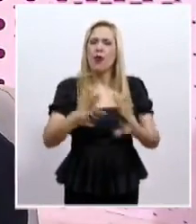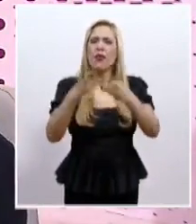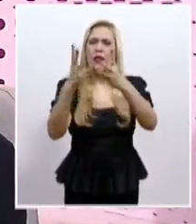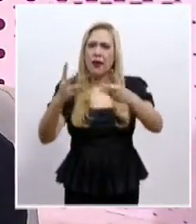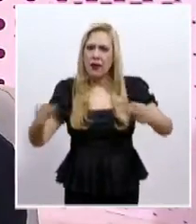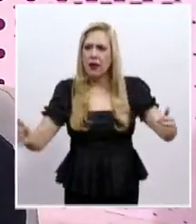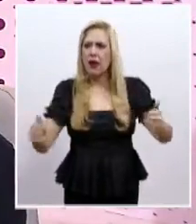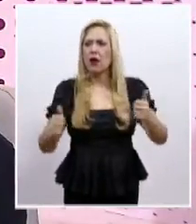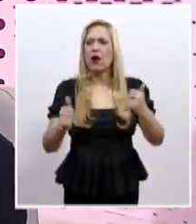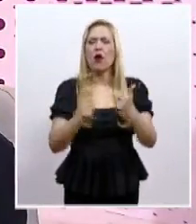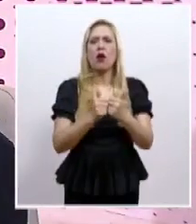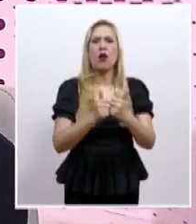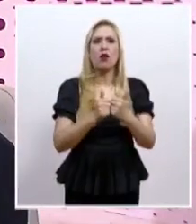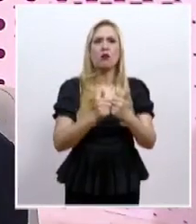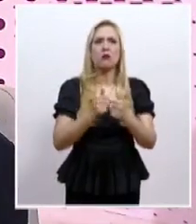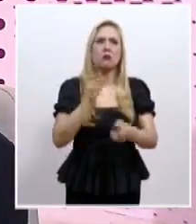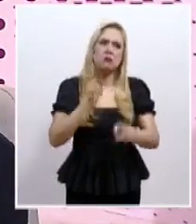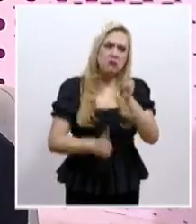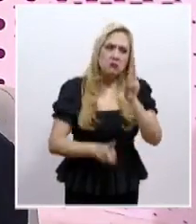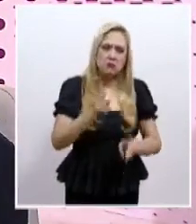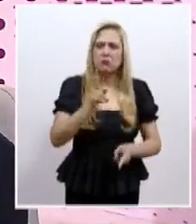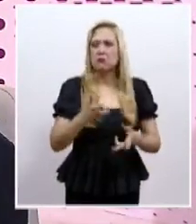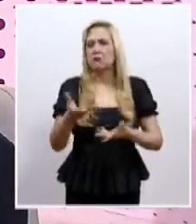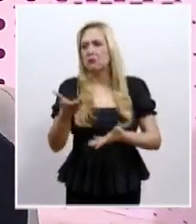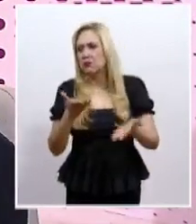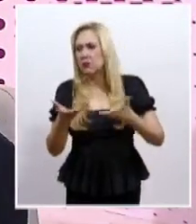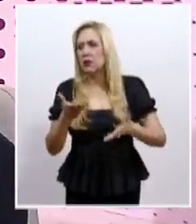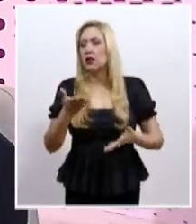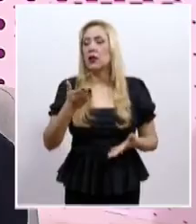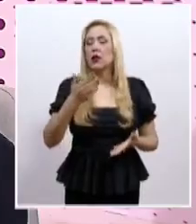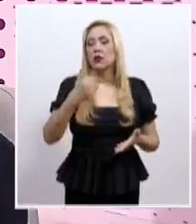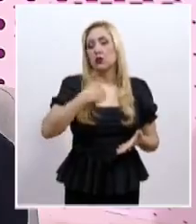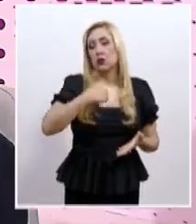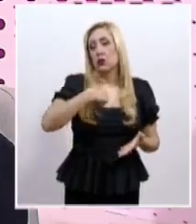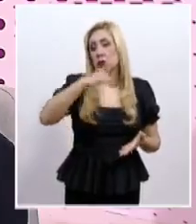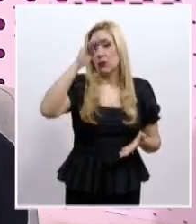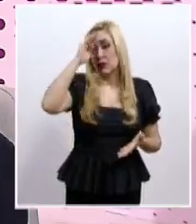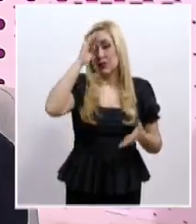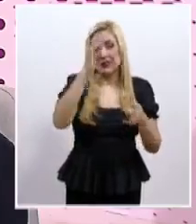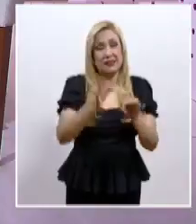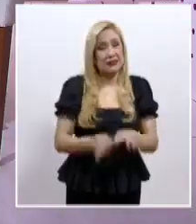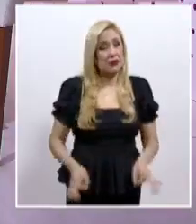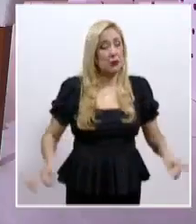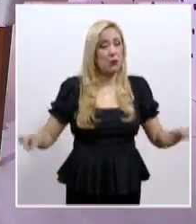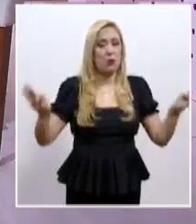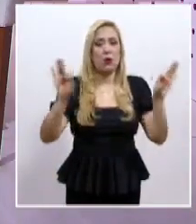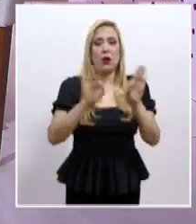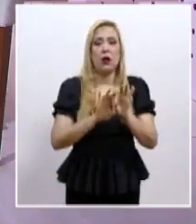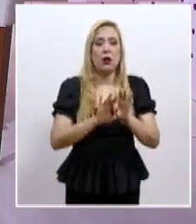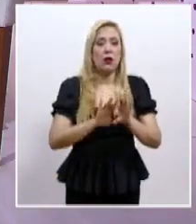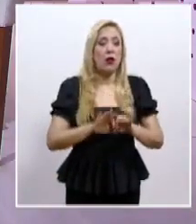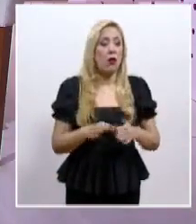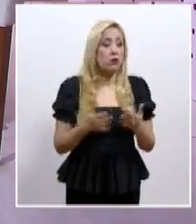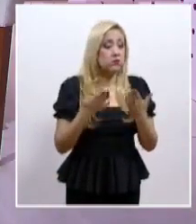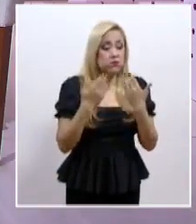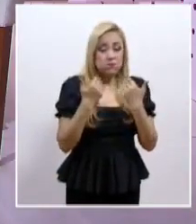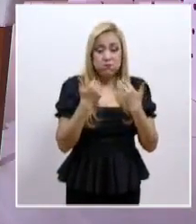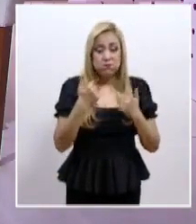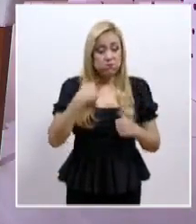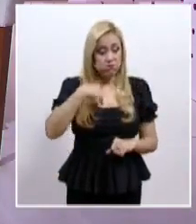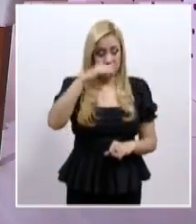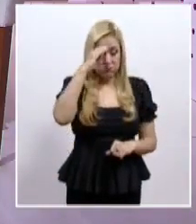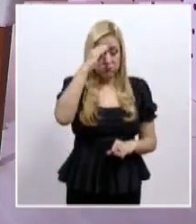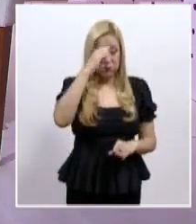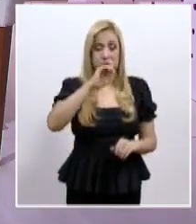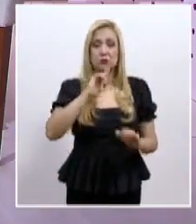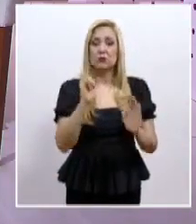una controversia o pláticas, etcétera, ¿no? Creo que es fundamental que si no tenemos certeza jurídica,